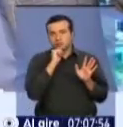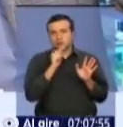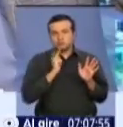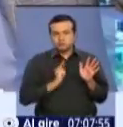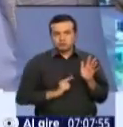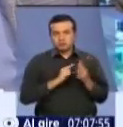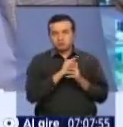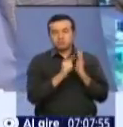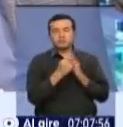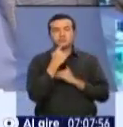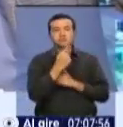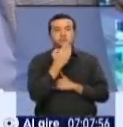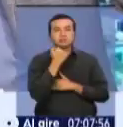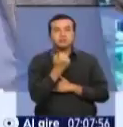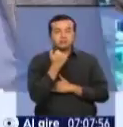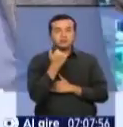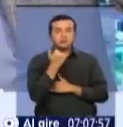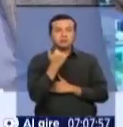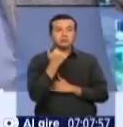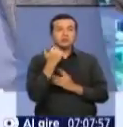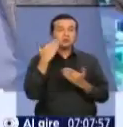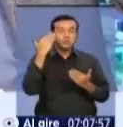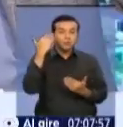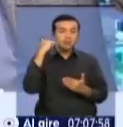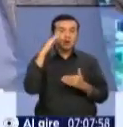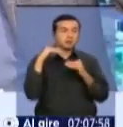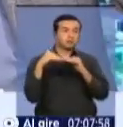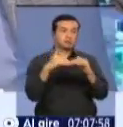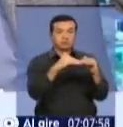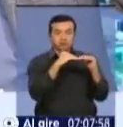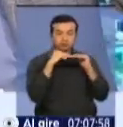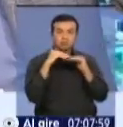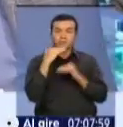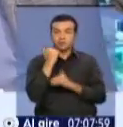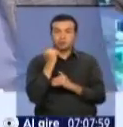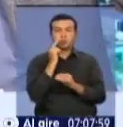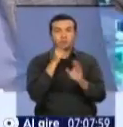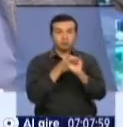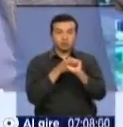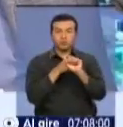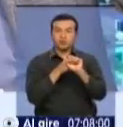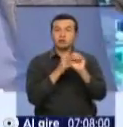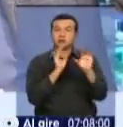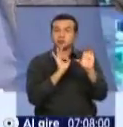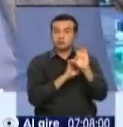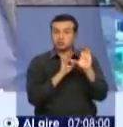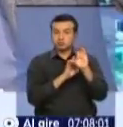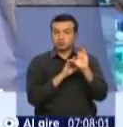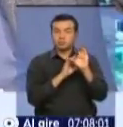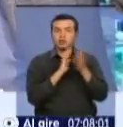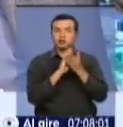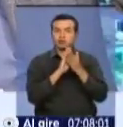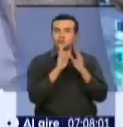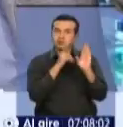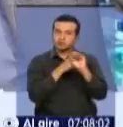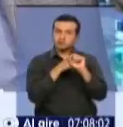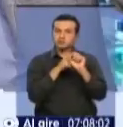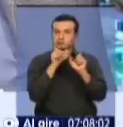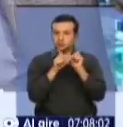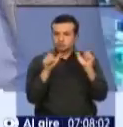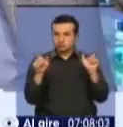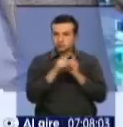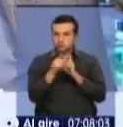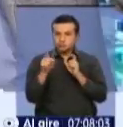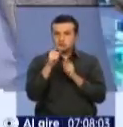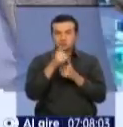de mejorar el sistema político para tener más democracia, profundizar la participación ciudadana, lograr absoluta transparencia en la elección